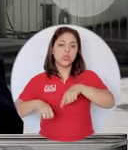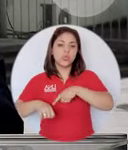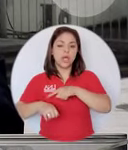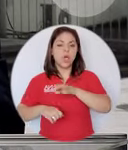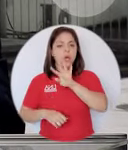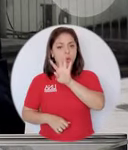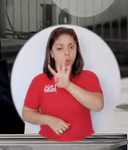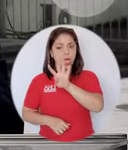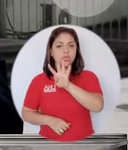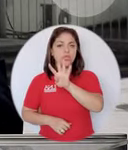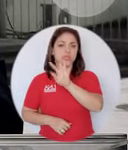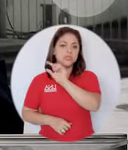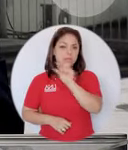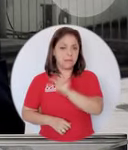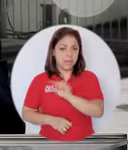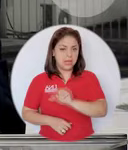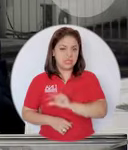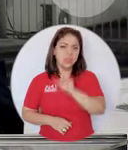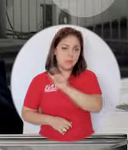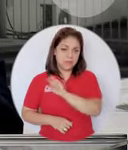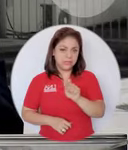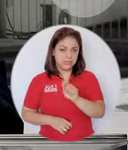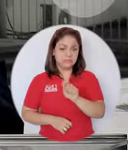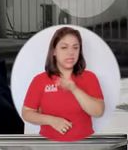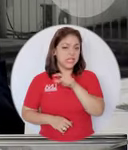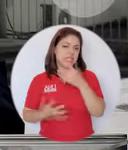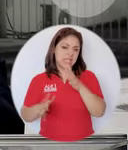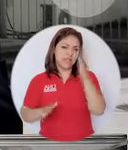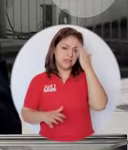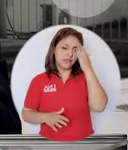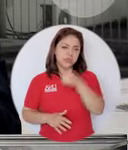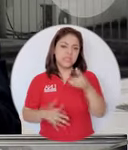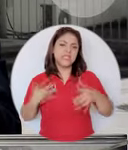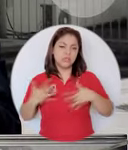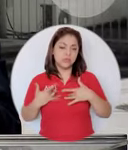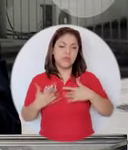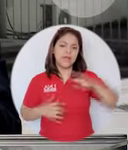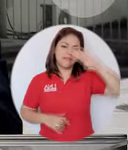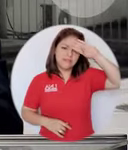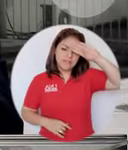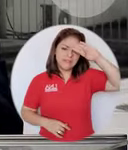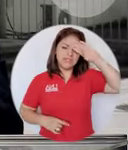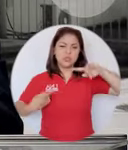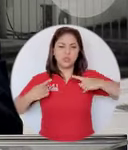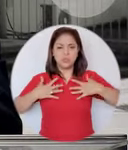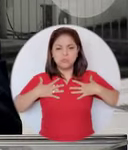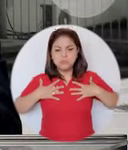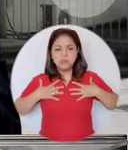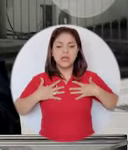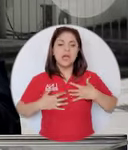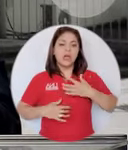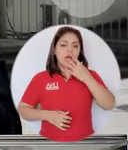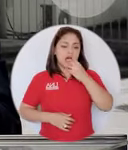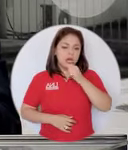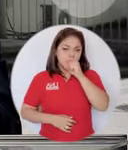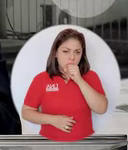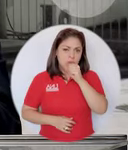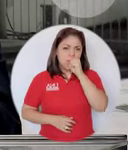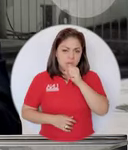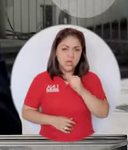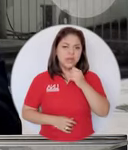semanas, un mes, y que justamente se puede asociar a los síntomas que ya hoy en día conocemos: fiebre, dolor muscular,